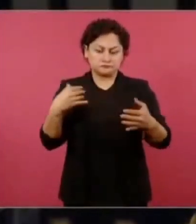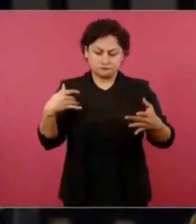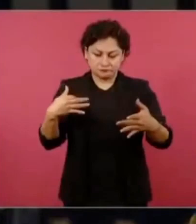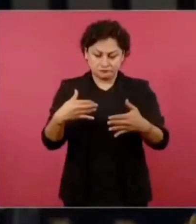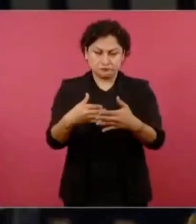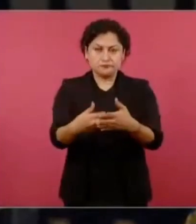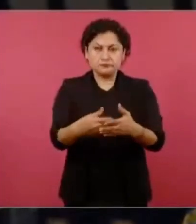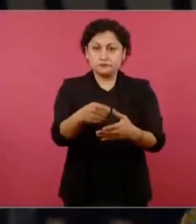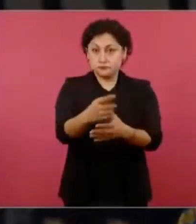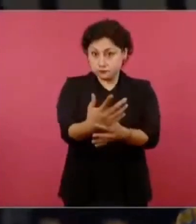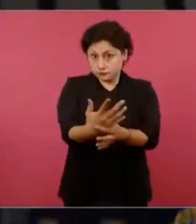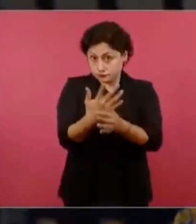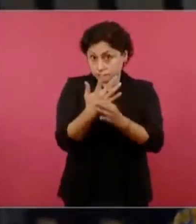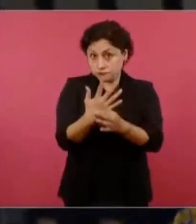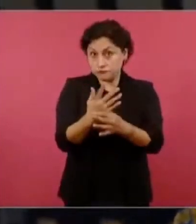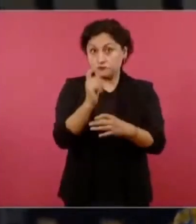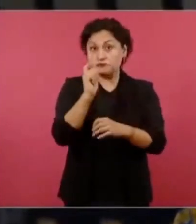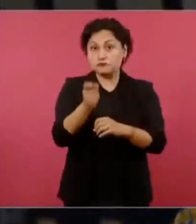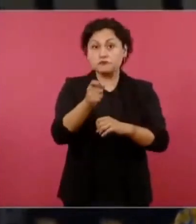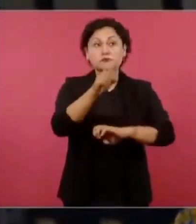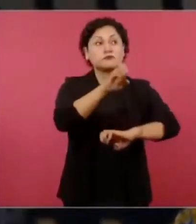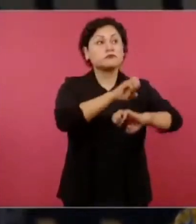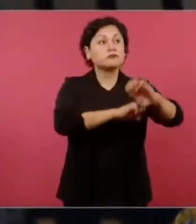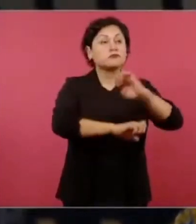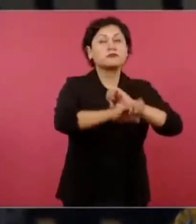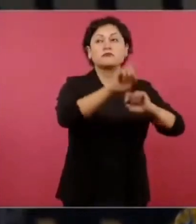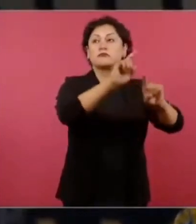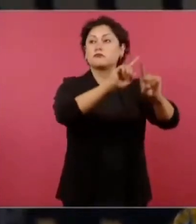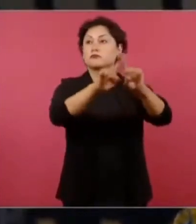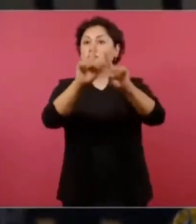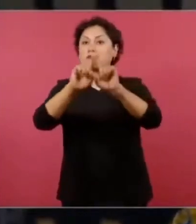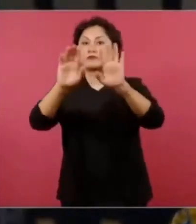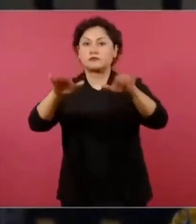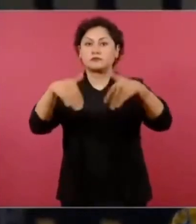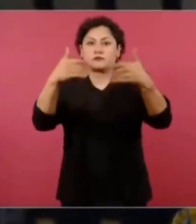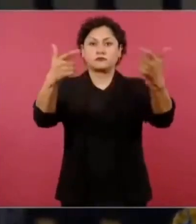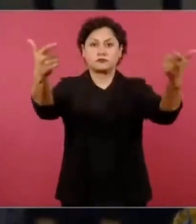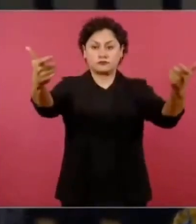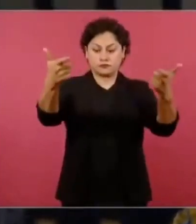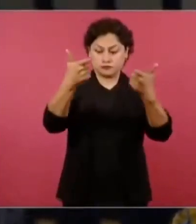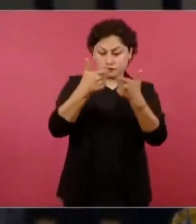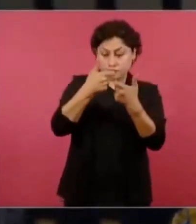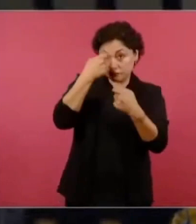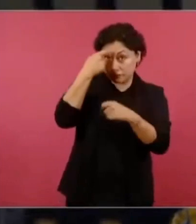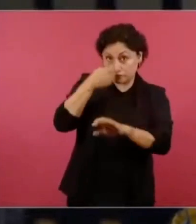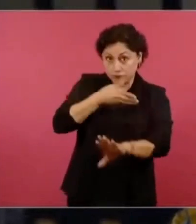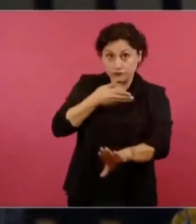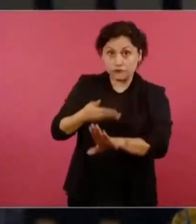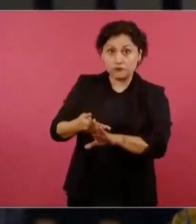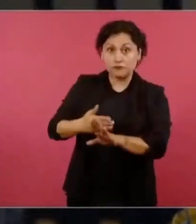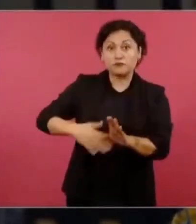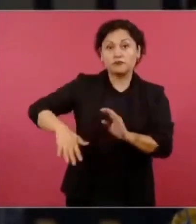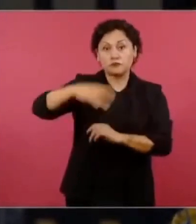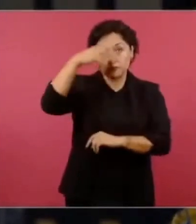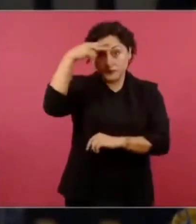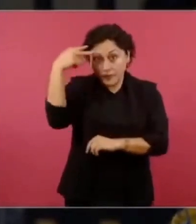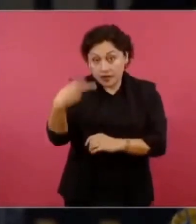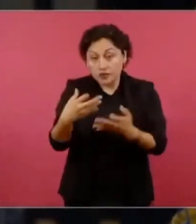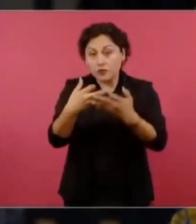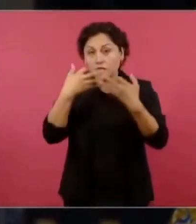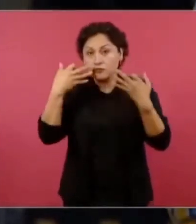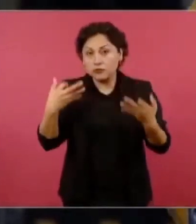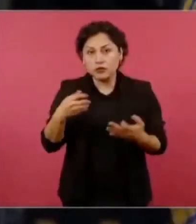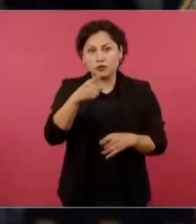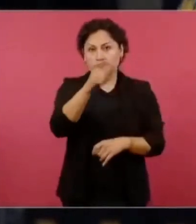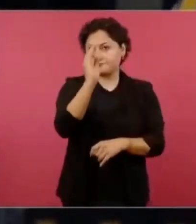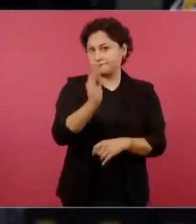las inversiones que dañen el ecosistema mexicano pues se vayan a tomar. Yo quiero preguntarle si hay otros